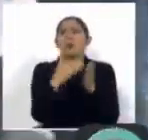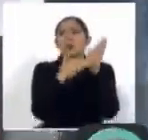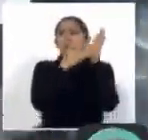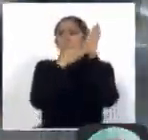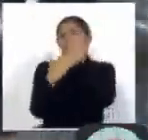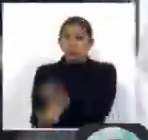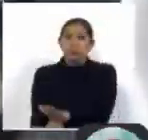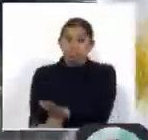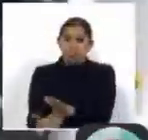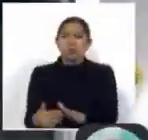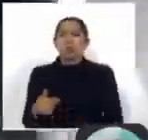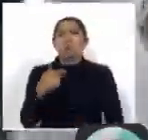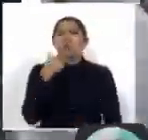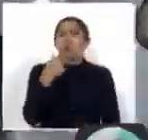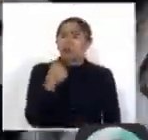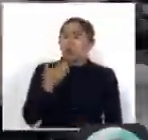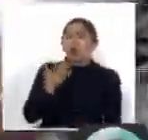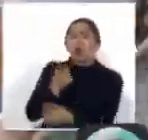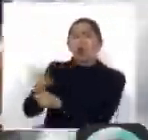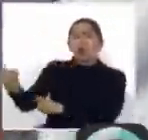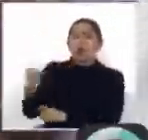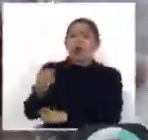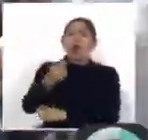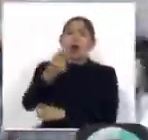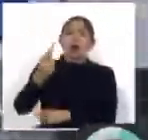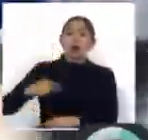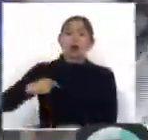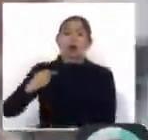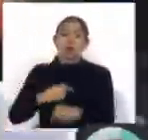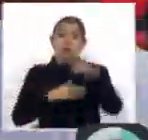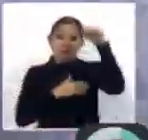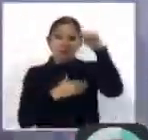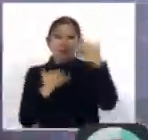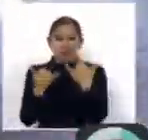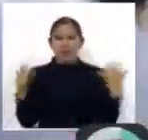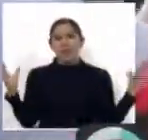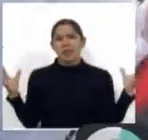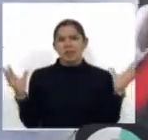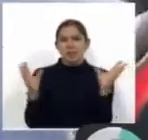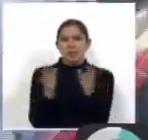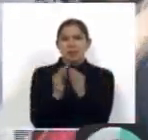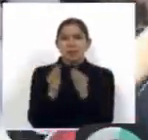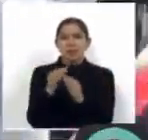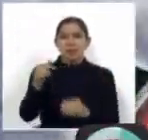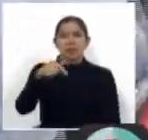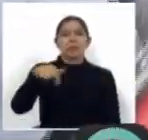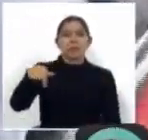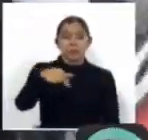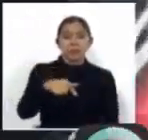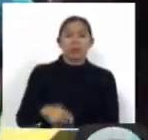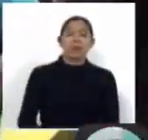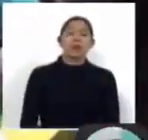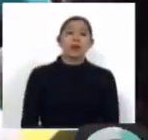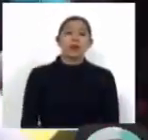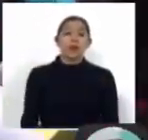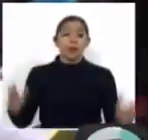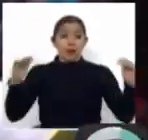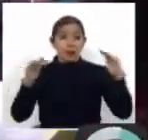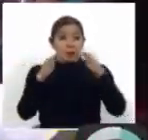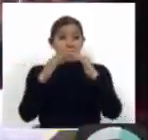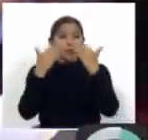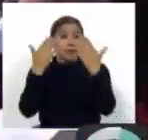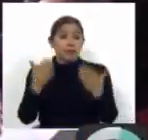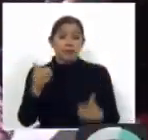discriminación golpearon a militantes del movimiento al socialismo. En la concentración del ex Hotel Radisson, por ejemplo, en La Paz, se encontraba